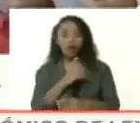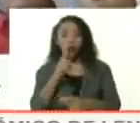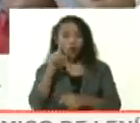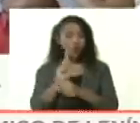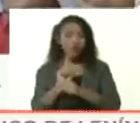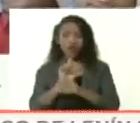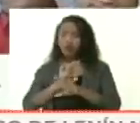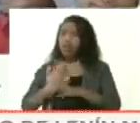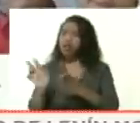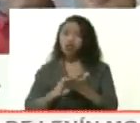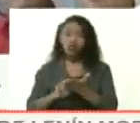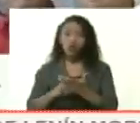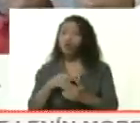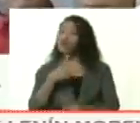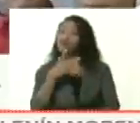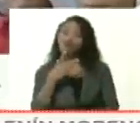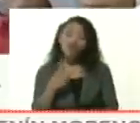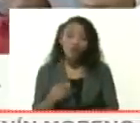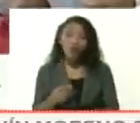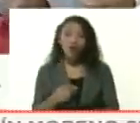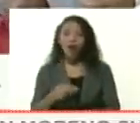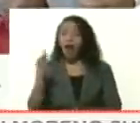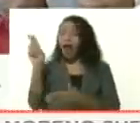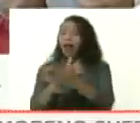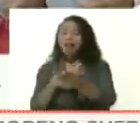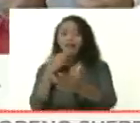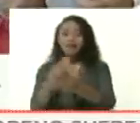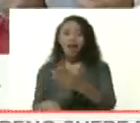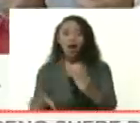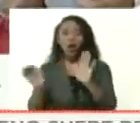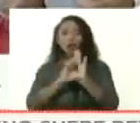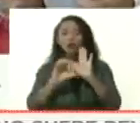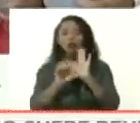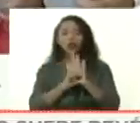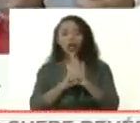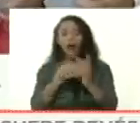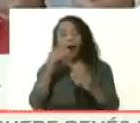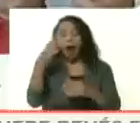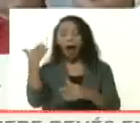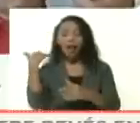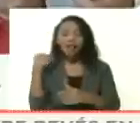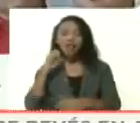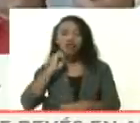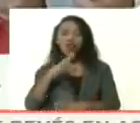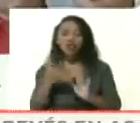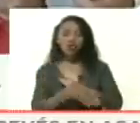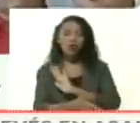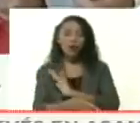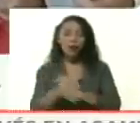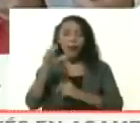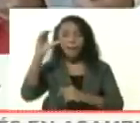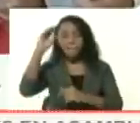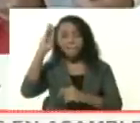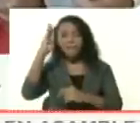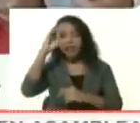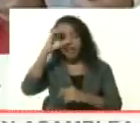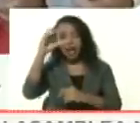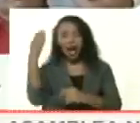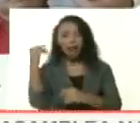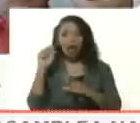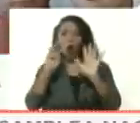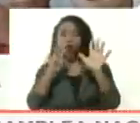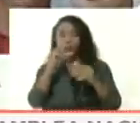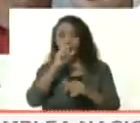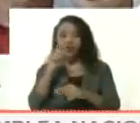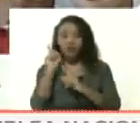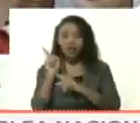No, no les basta al pueblo que digan, vamos a eliminar la constitución de Pinochet. ¿Por qué no lo habían hecho antes, señora Bachelet? Usted que gobernó 8 años con